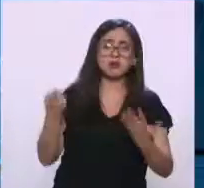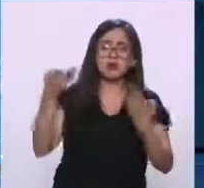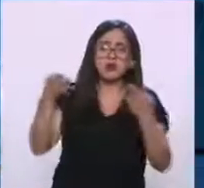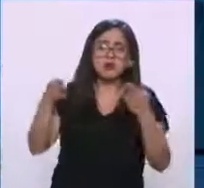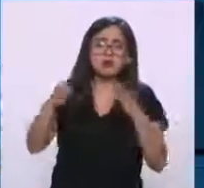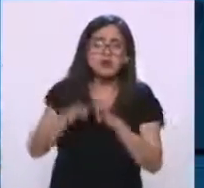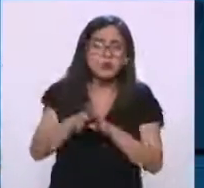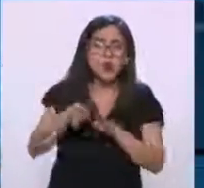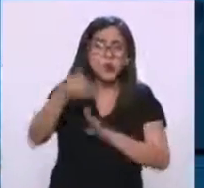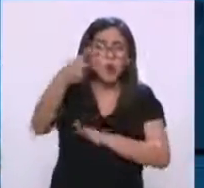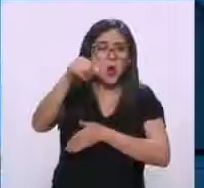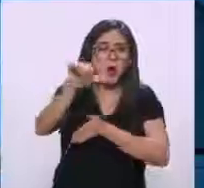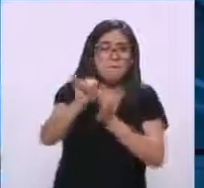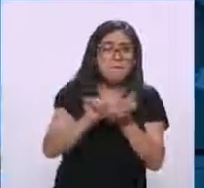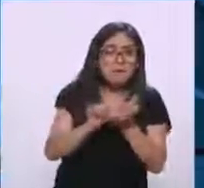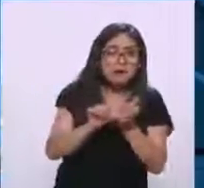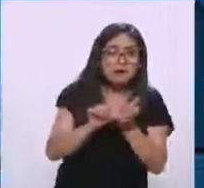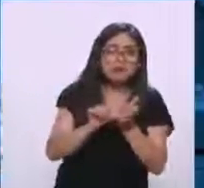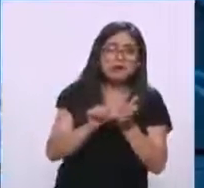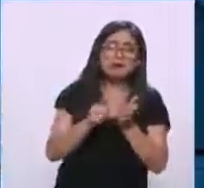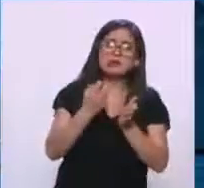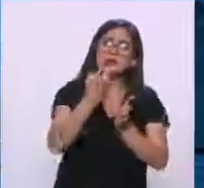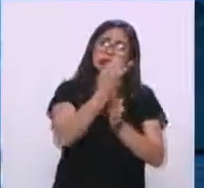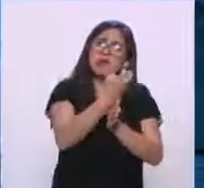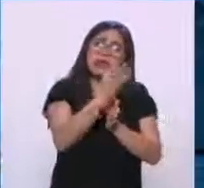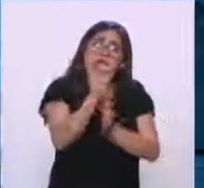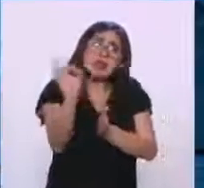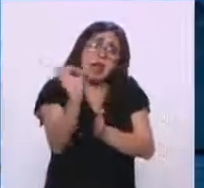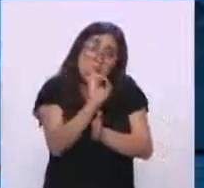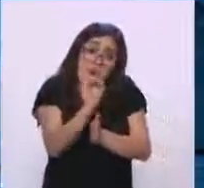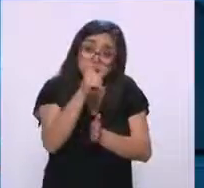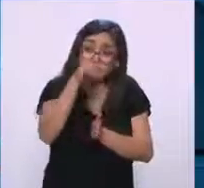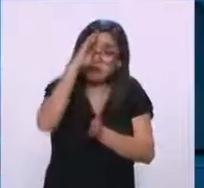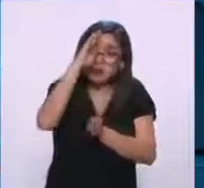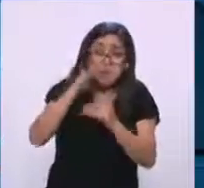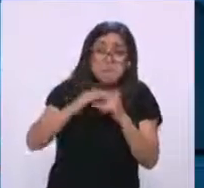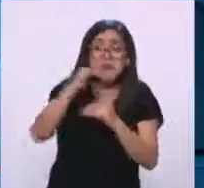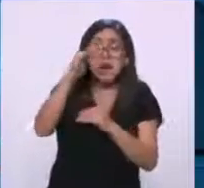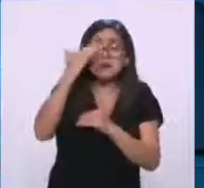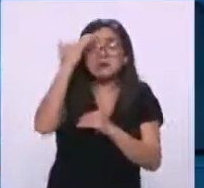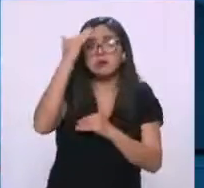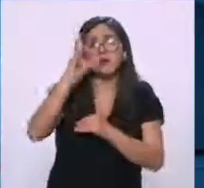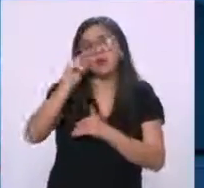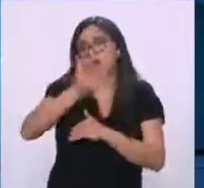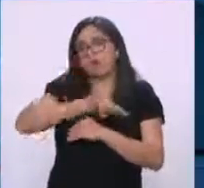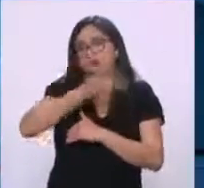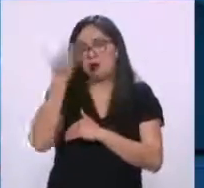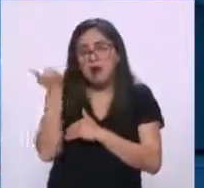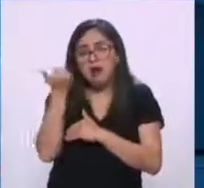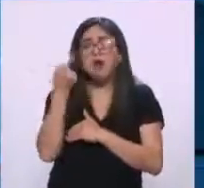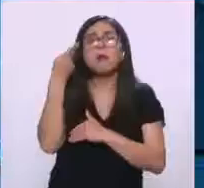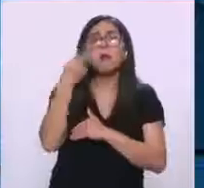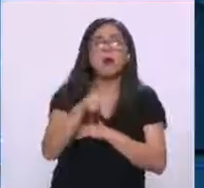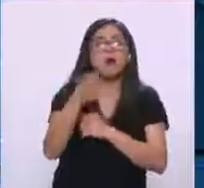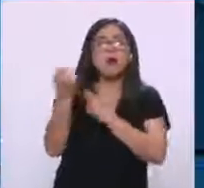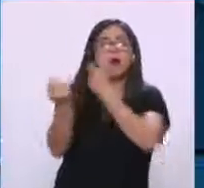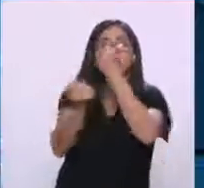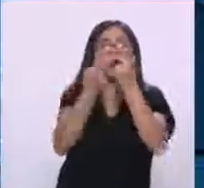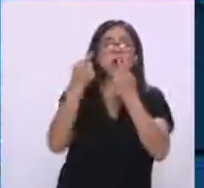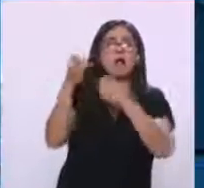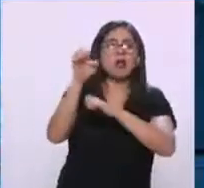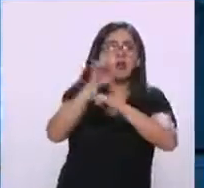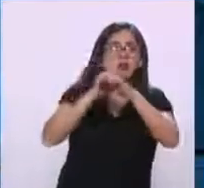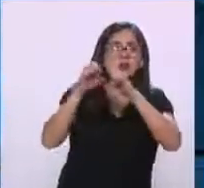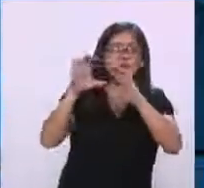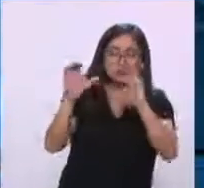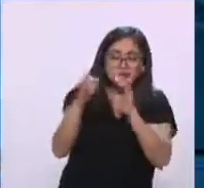a un mes, y eso en el mejor de los casos. Entonces, para este tipo de actividades que no necesariamente abonan ahorita